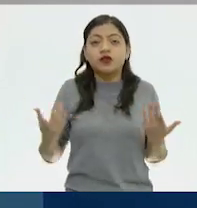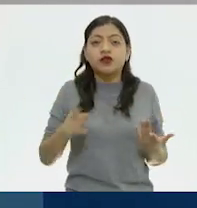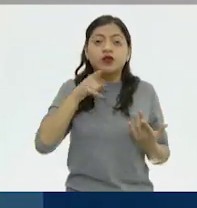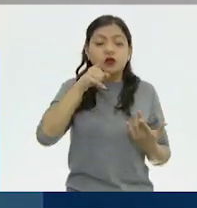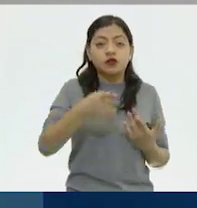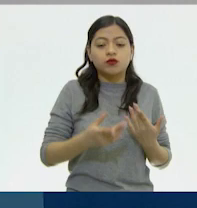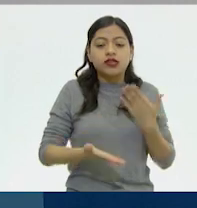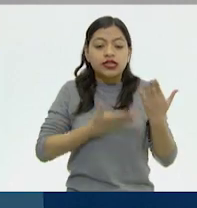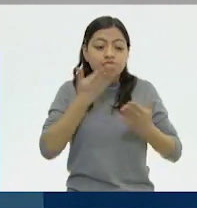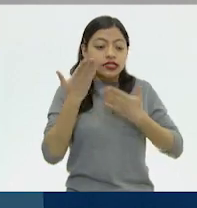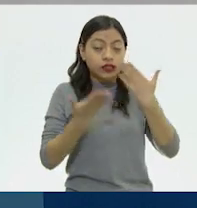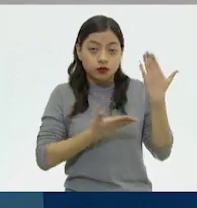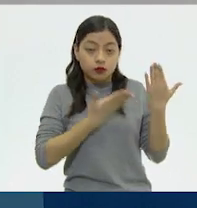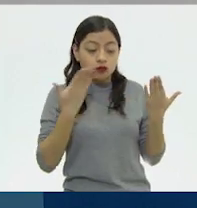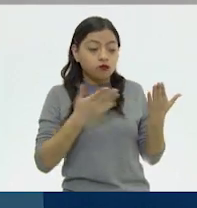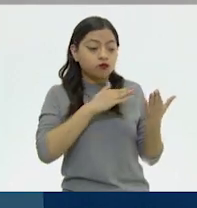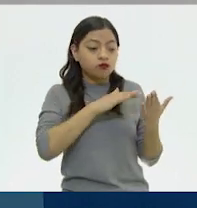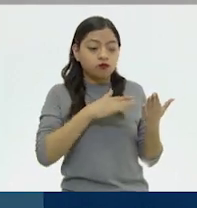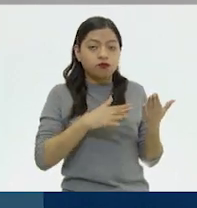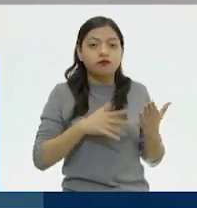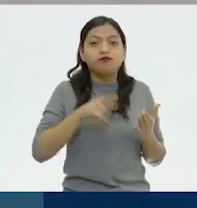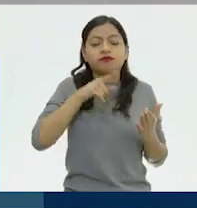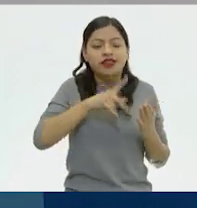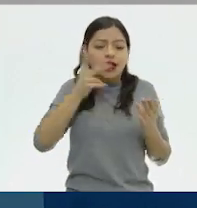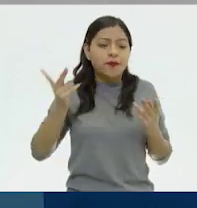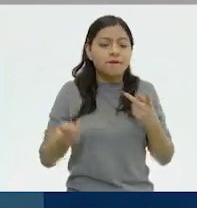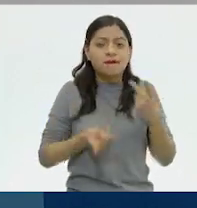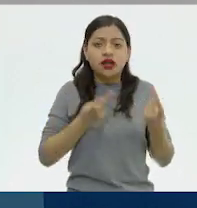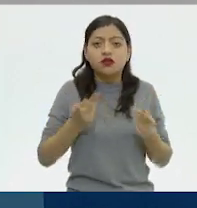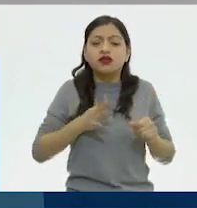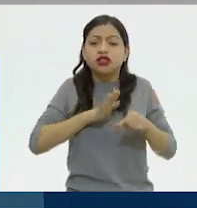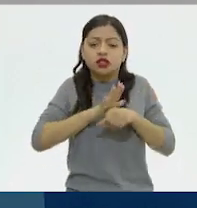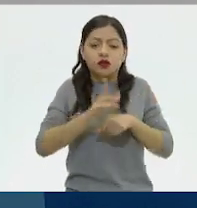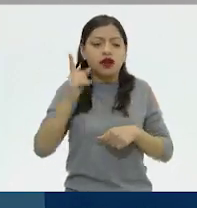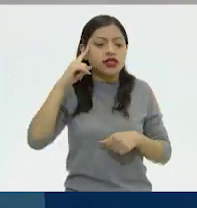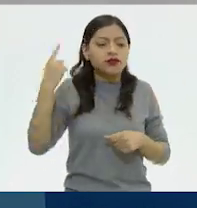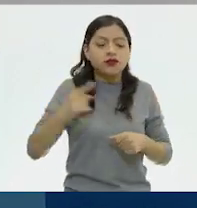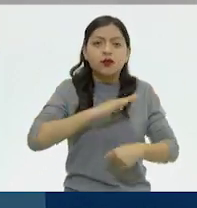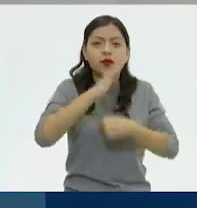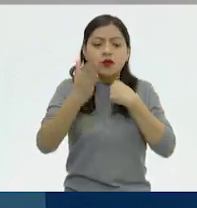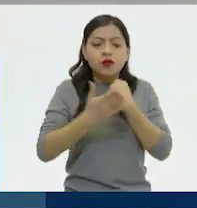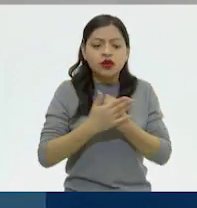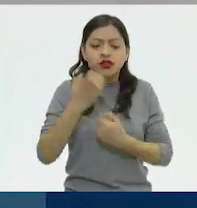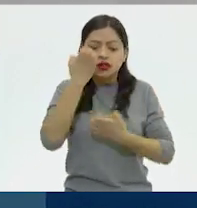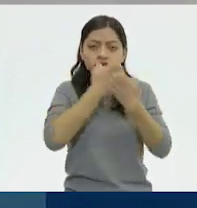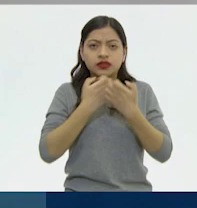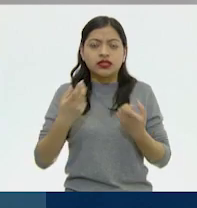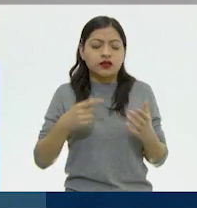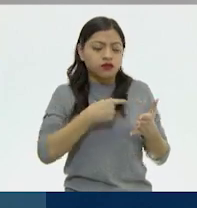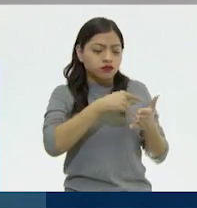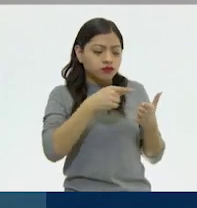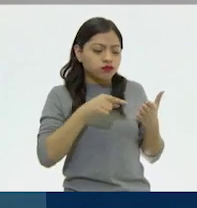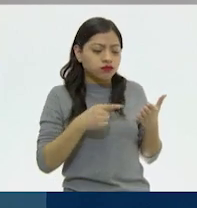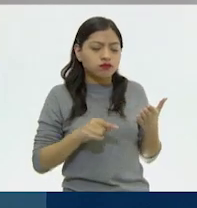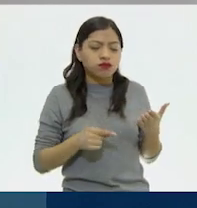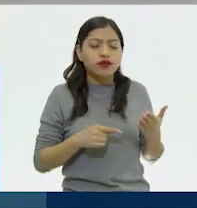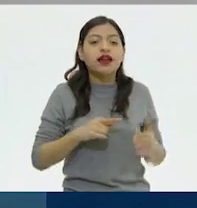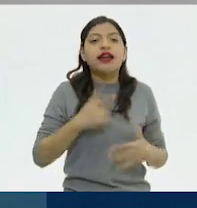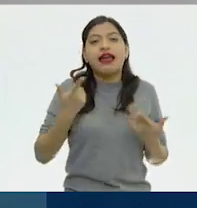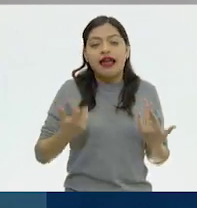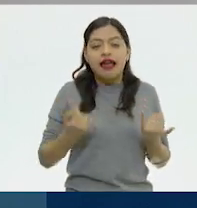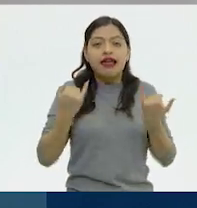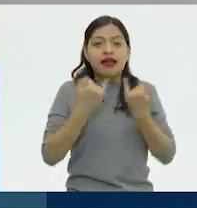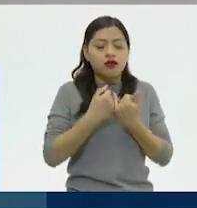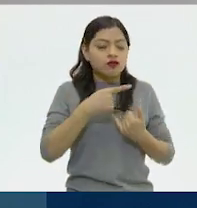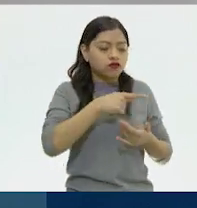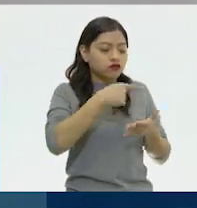utilizamos para estudiar, considerando tipos de preguntas, de evaluaciones y de cuestionarios, así como estrategias para